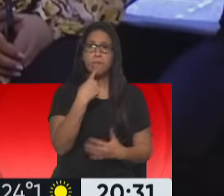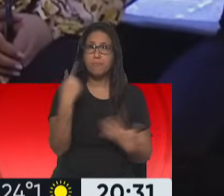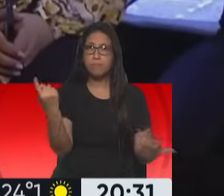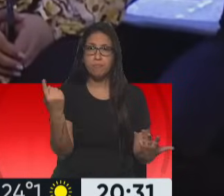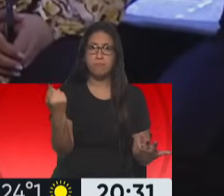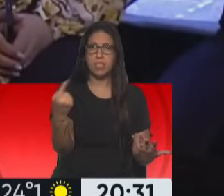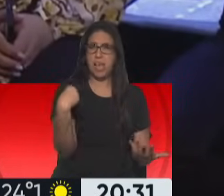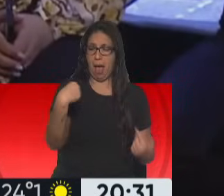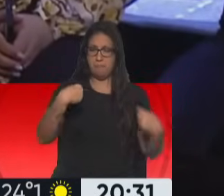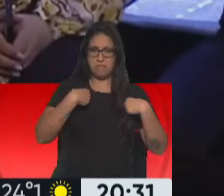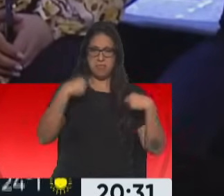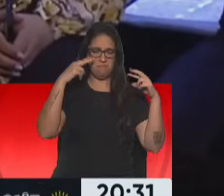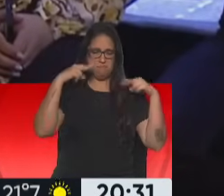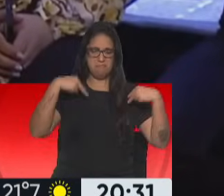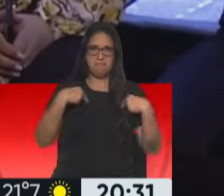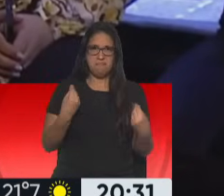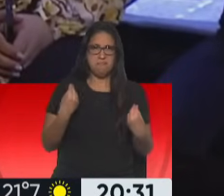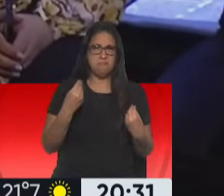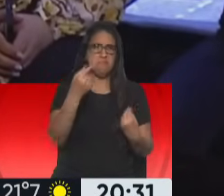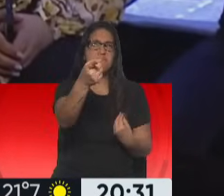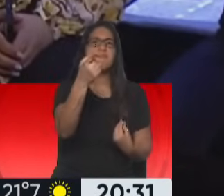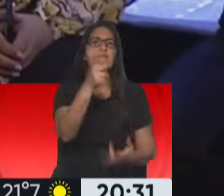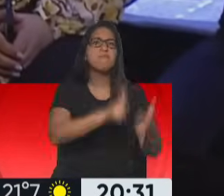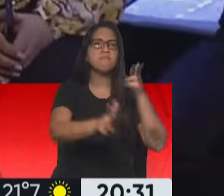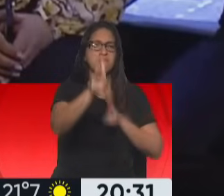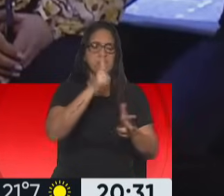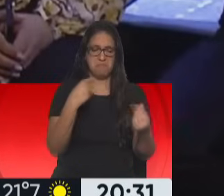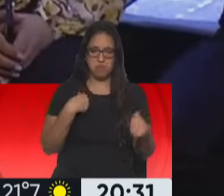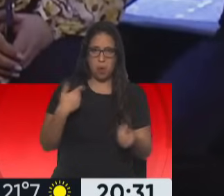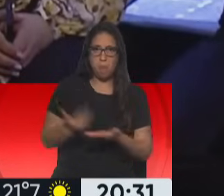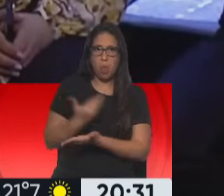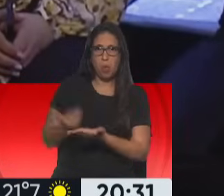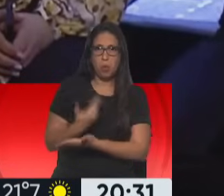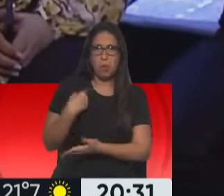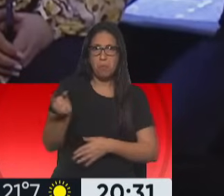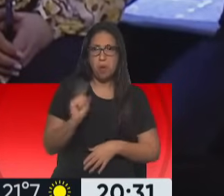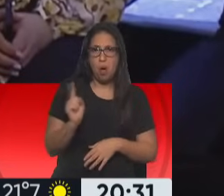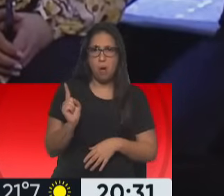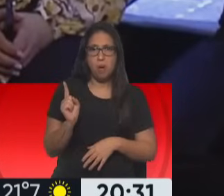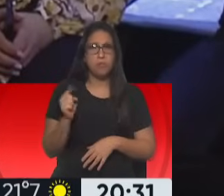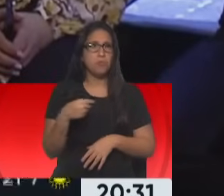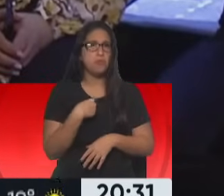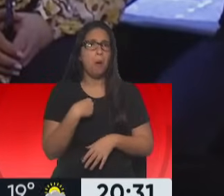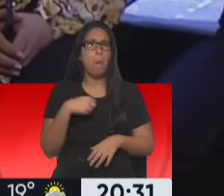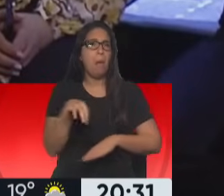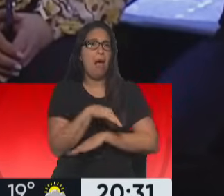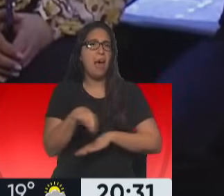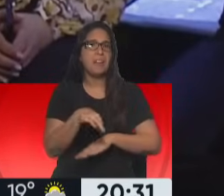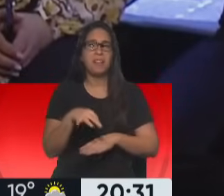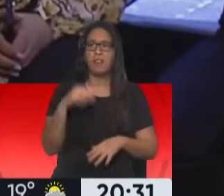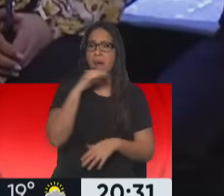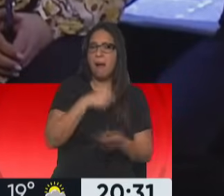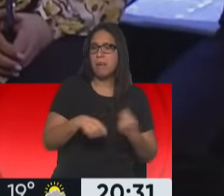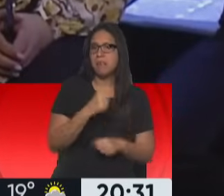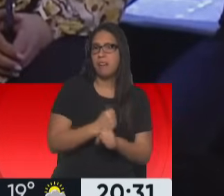me afecta esto a mí? Si yo no soy productor, sino que soy arquitecto,